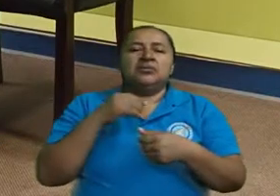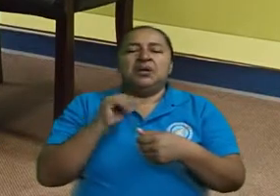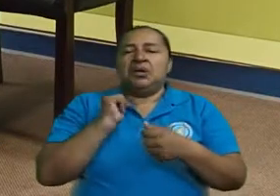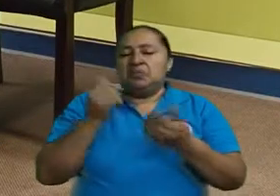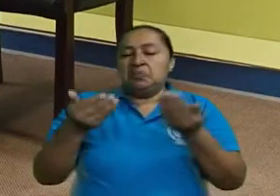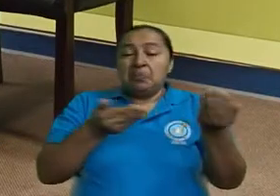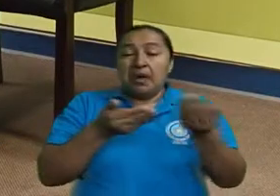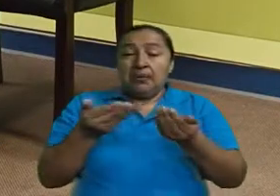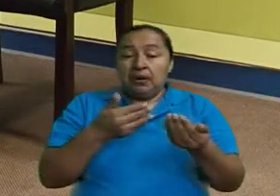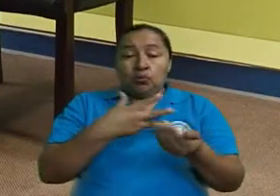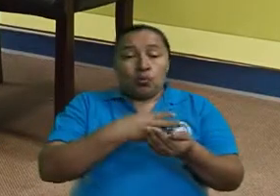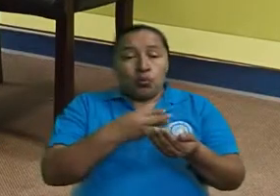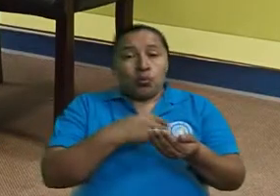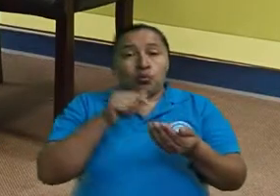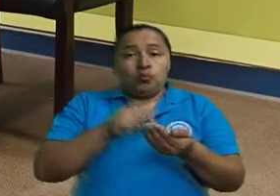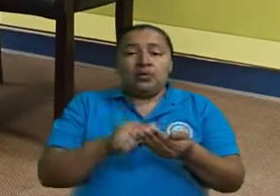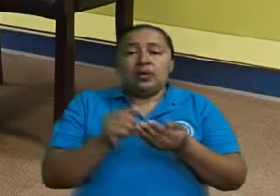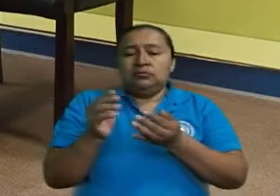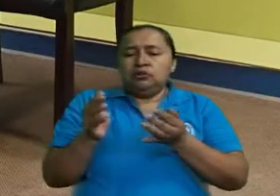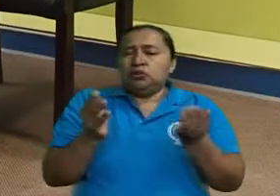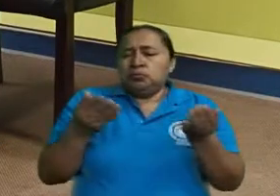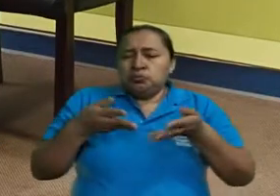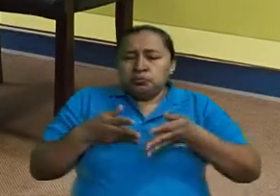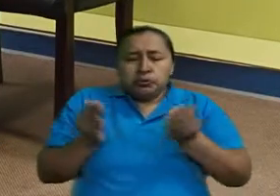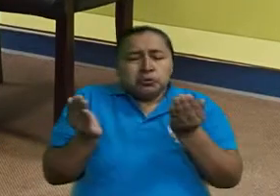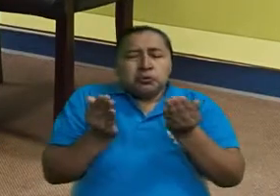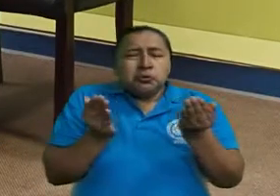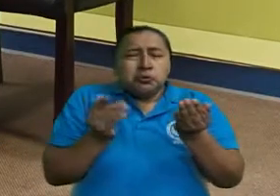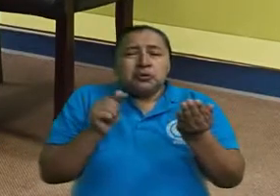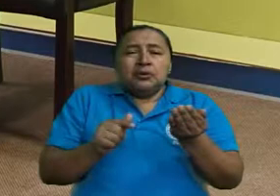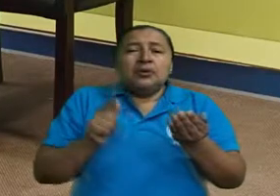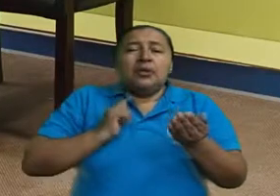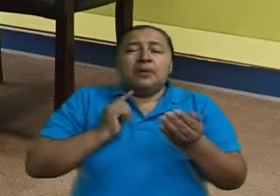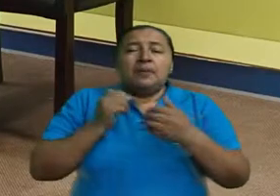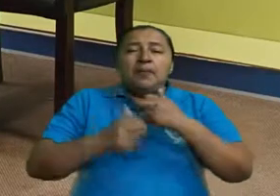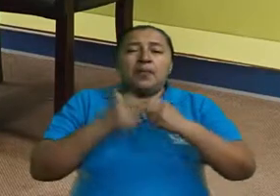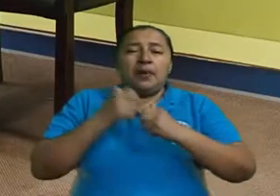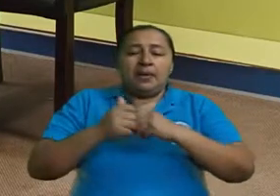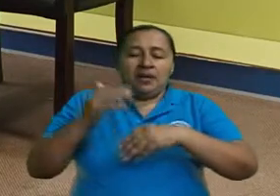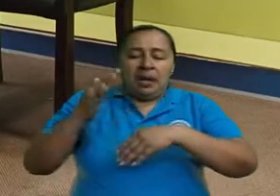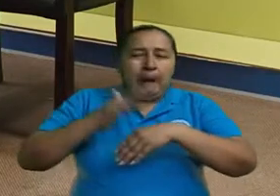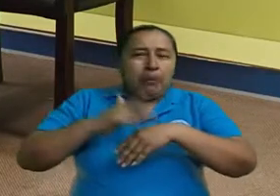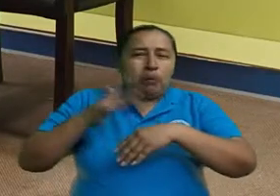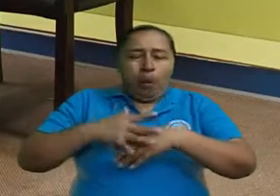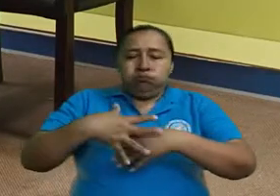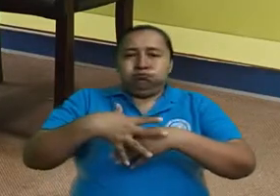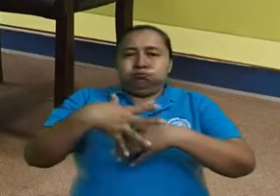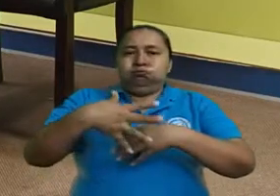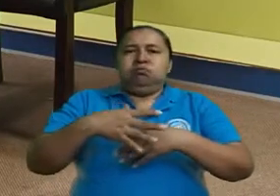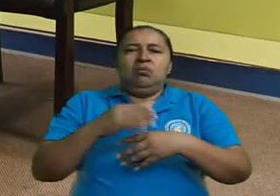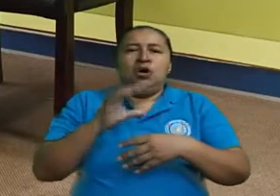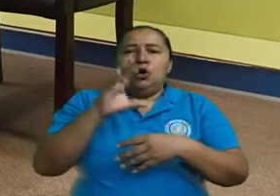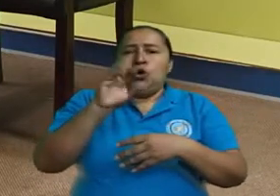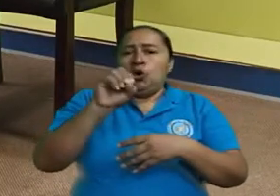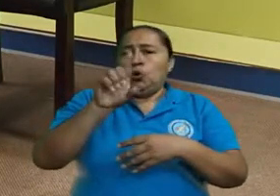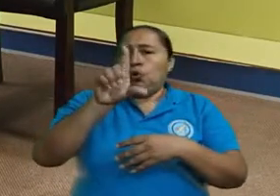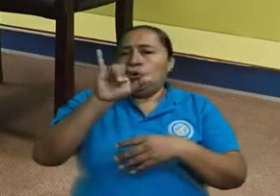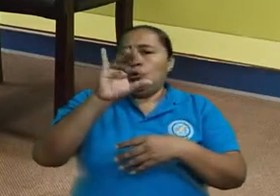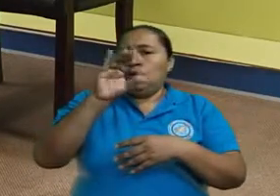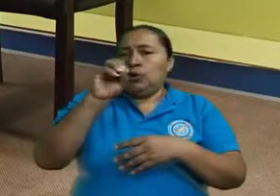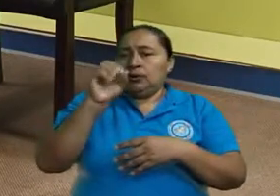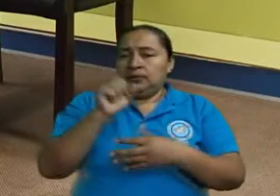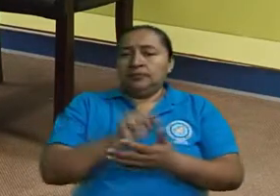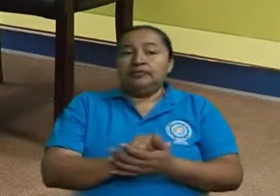20% de los niños recién nacidos presenta este tipo de padecimiento. Ok. Bueno, el